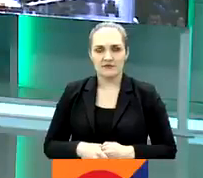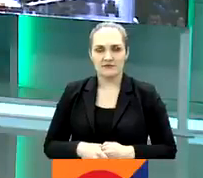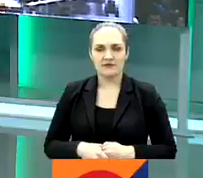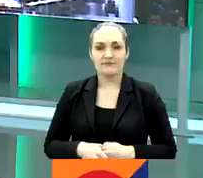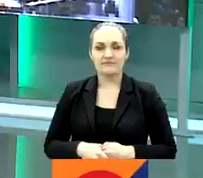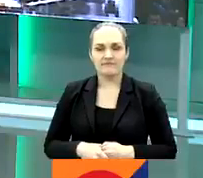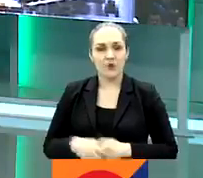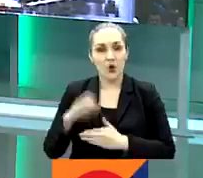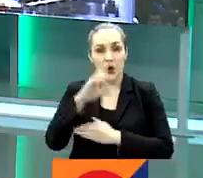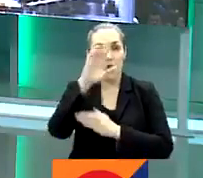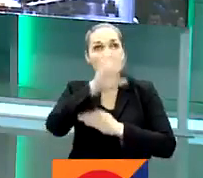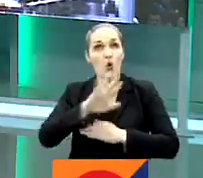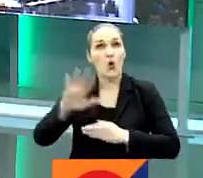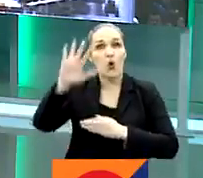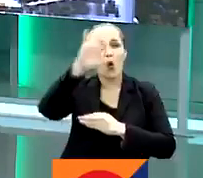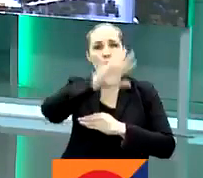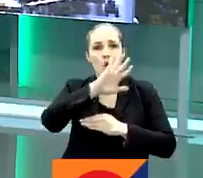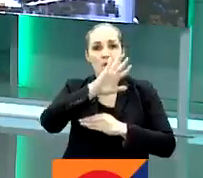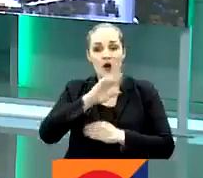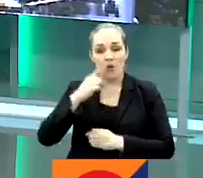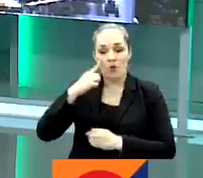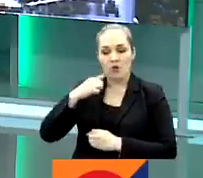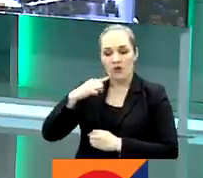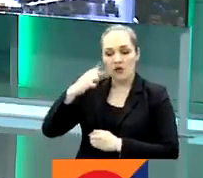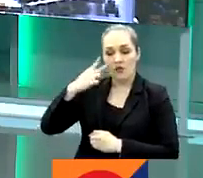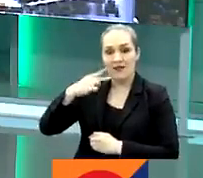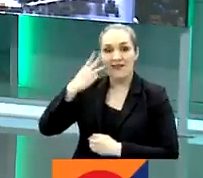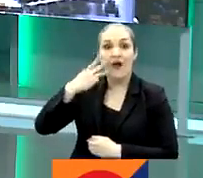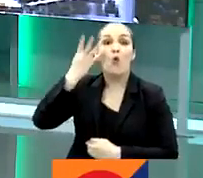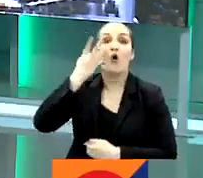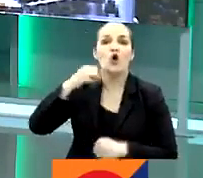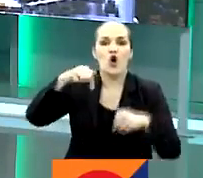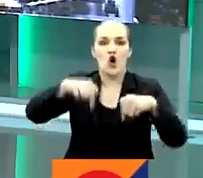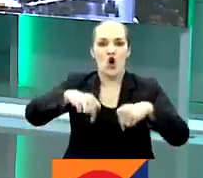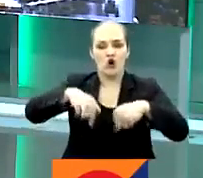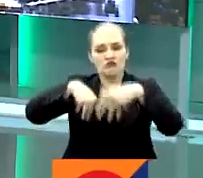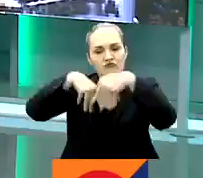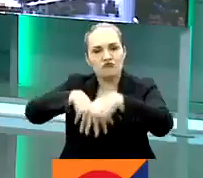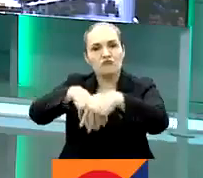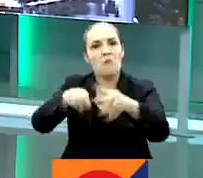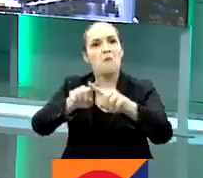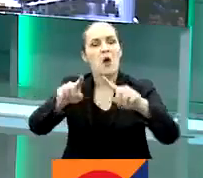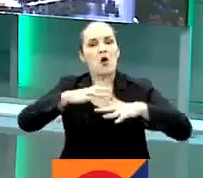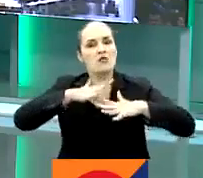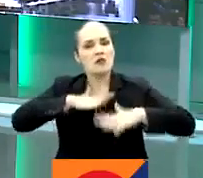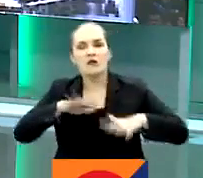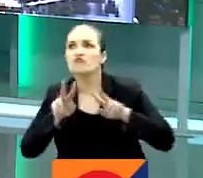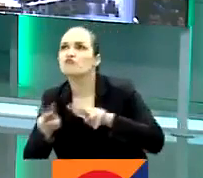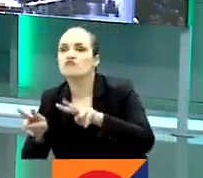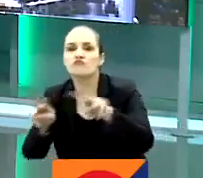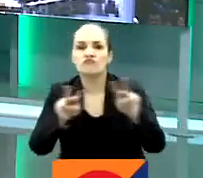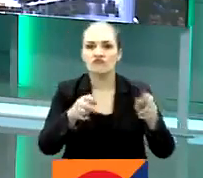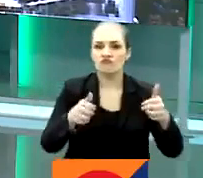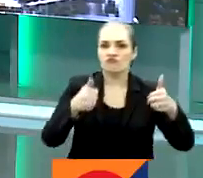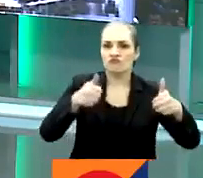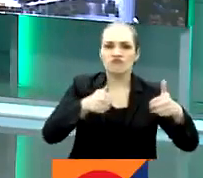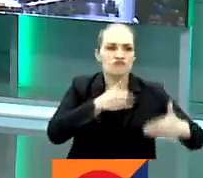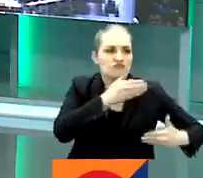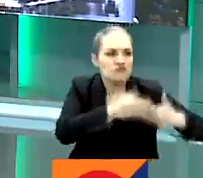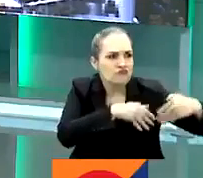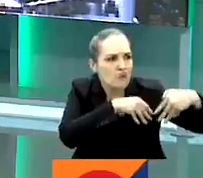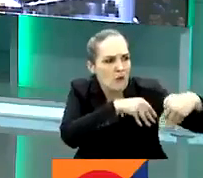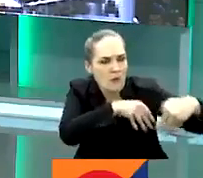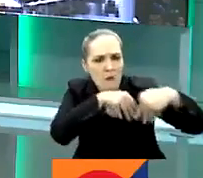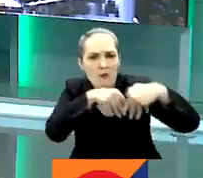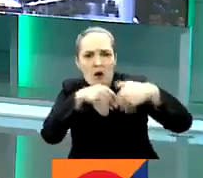El país vivió la cuarta jornada de protestas en esta oportunidad con una relativa tranquilidad en la mayoría de las movilizaciones. Las marchas se